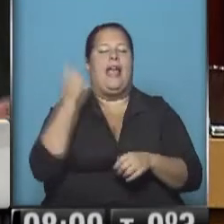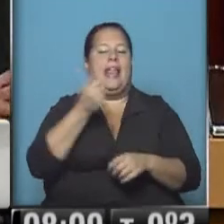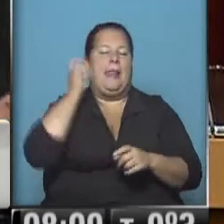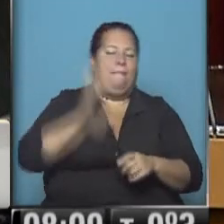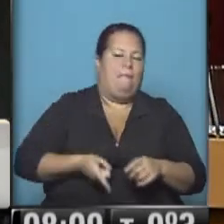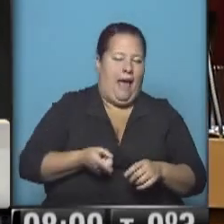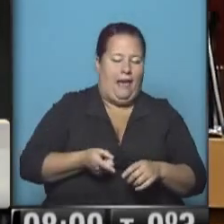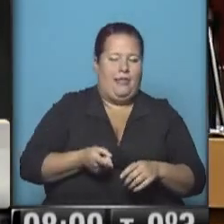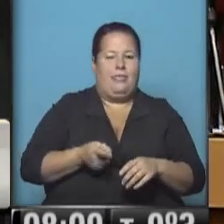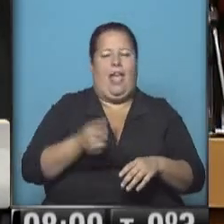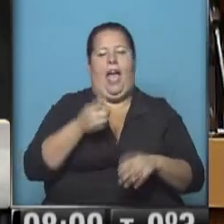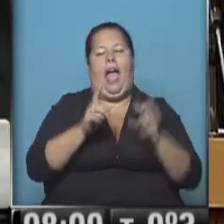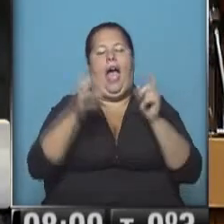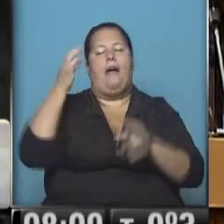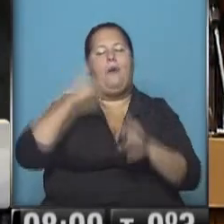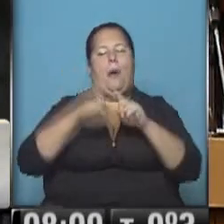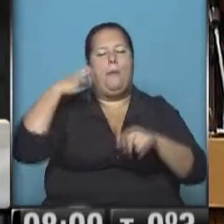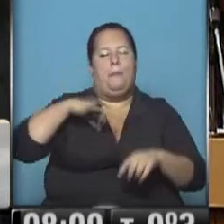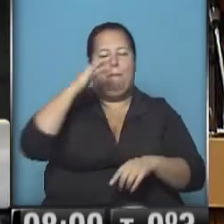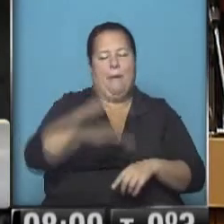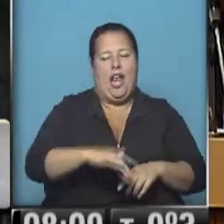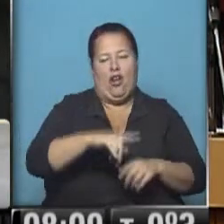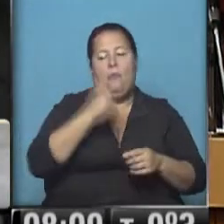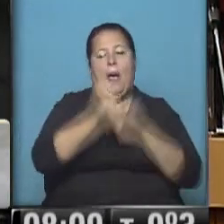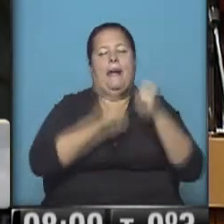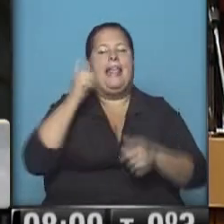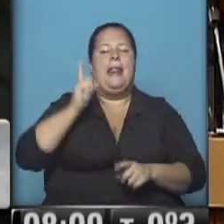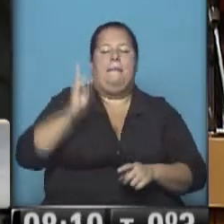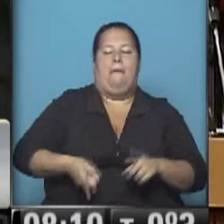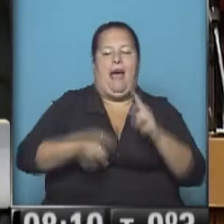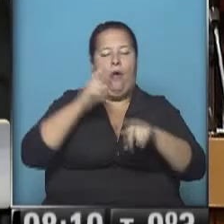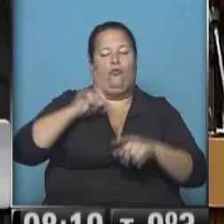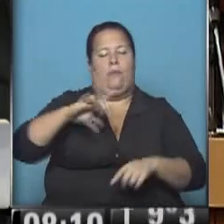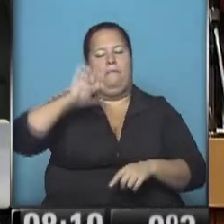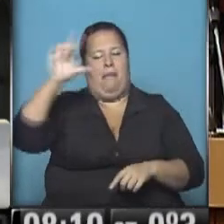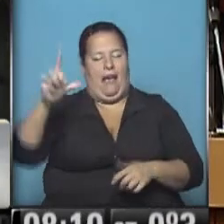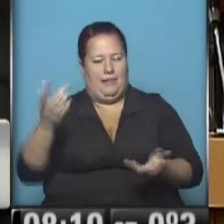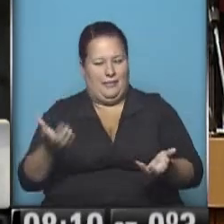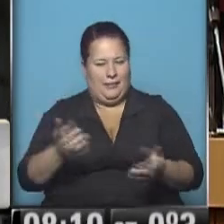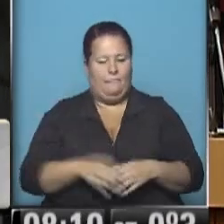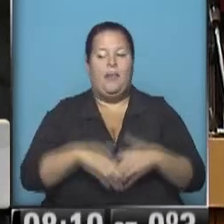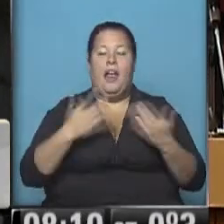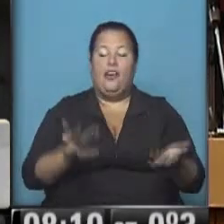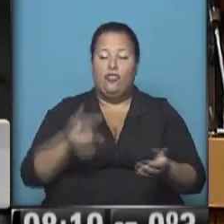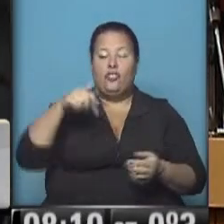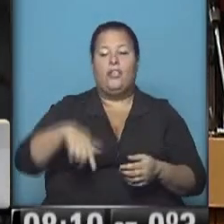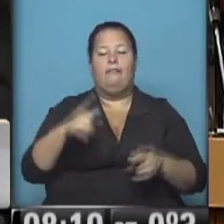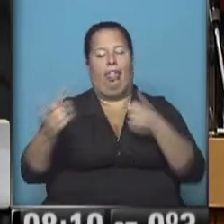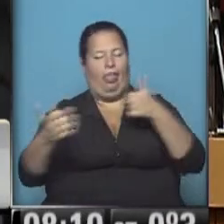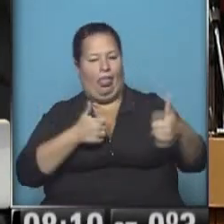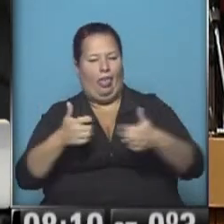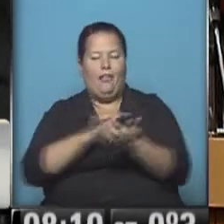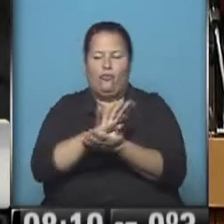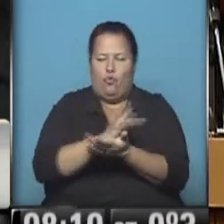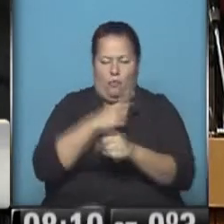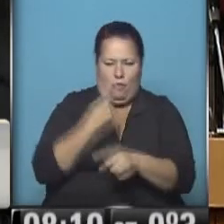imponer una paritaria menor, con los empresarios porque les quiere imponer una paritaria mayor. Es decir que estamos ante un jaque mate, es